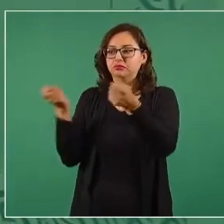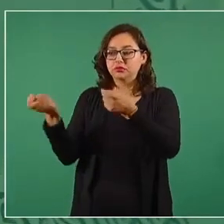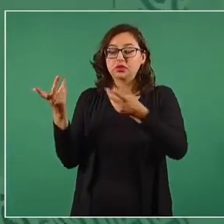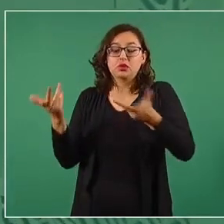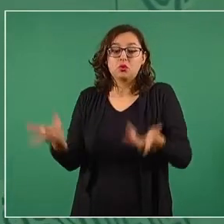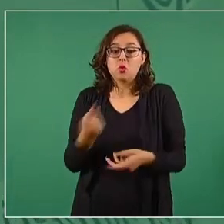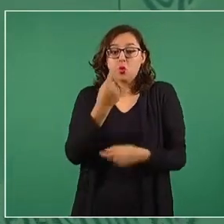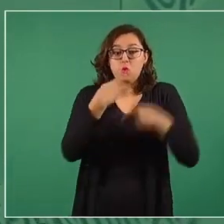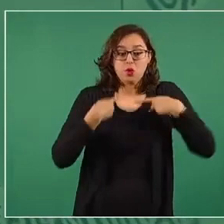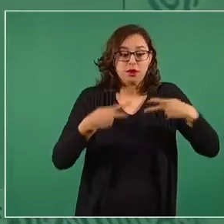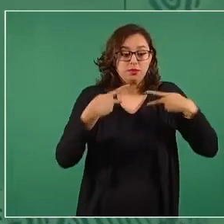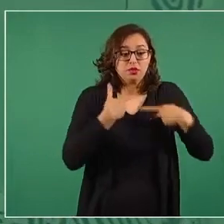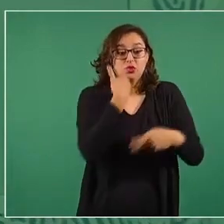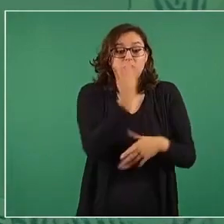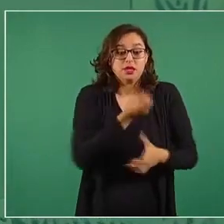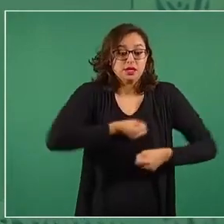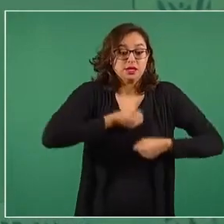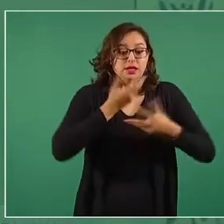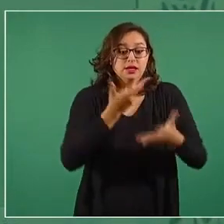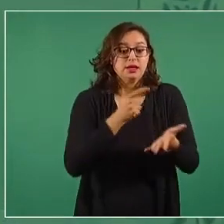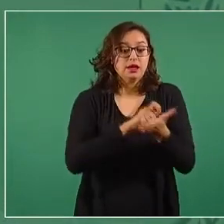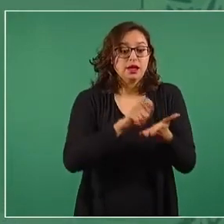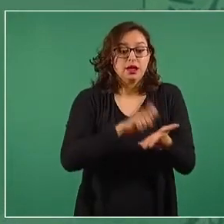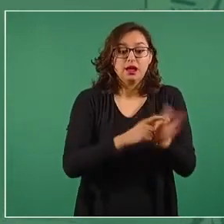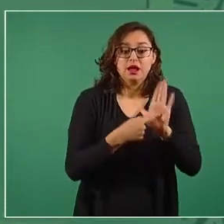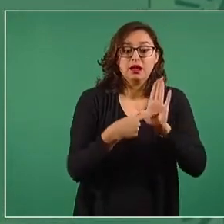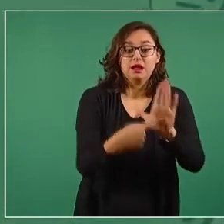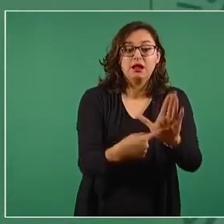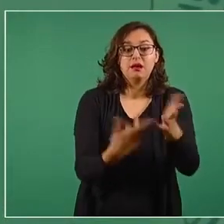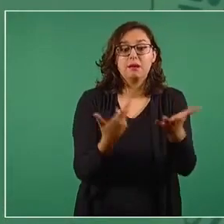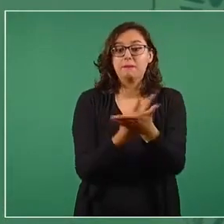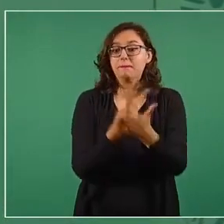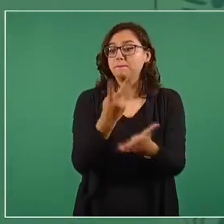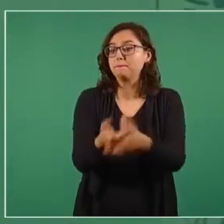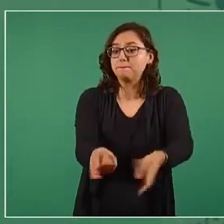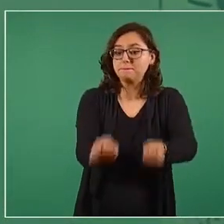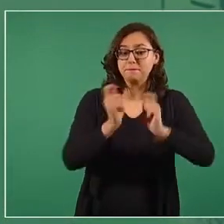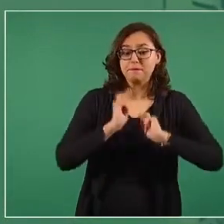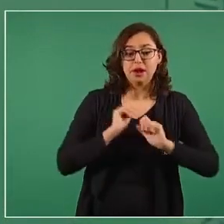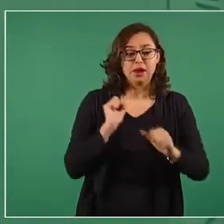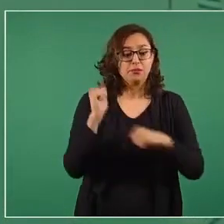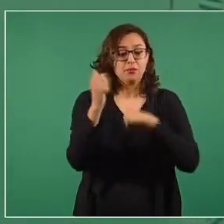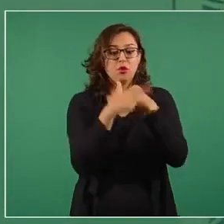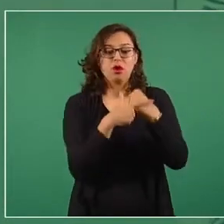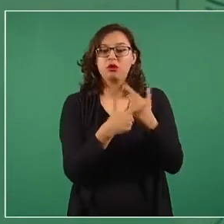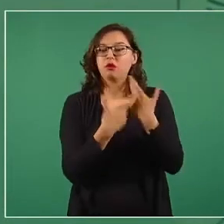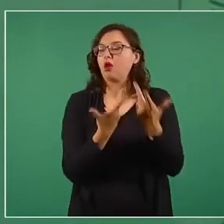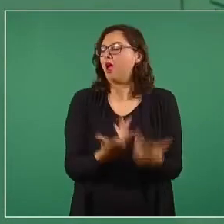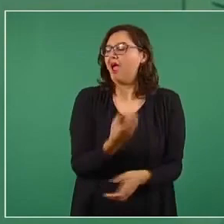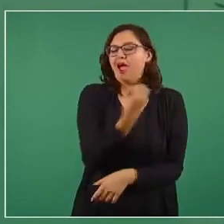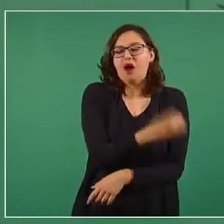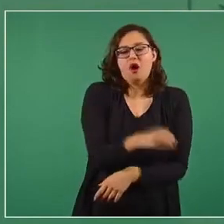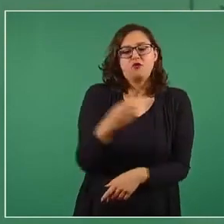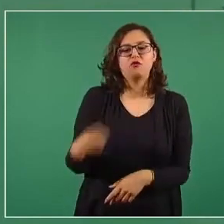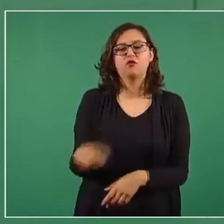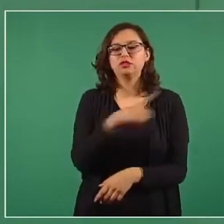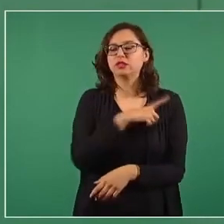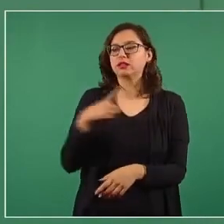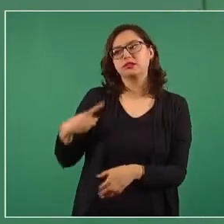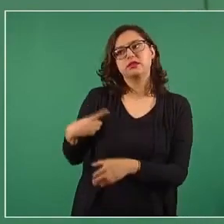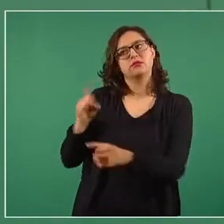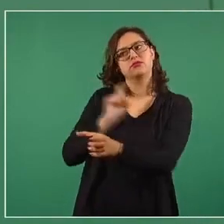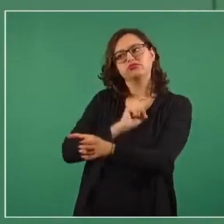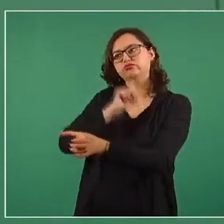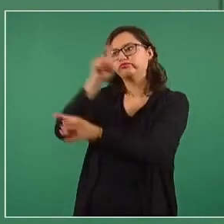publicar, para exponer, para tener premios, pues se necesitaba